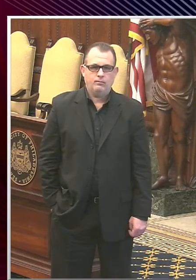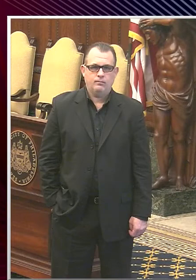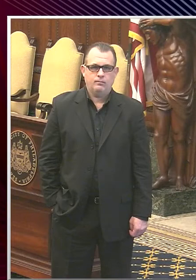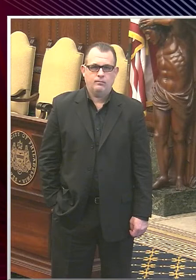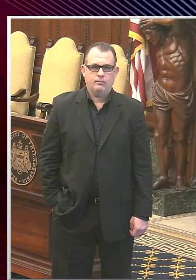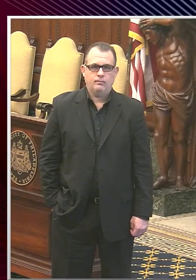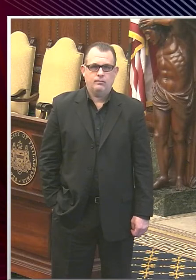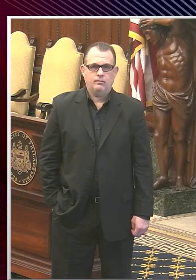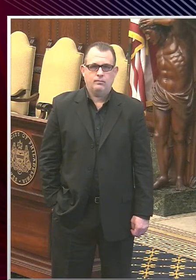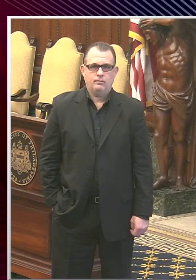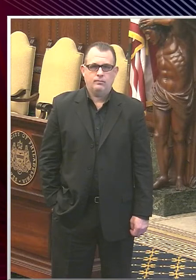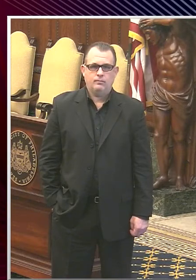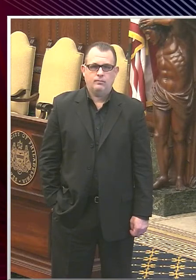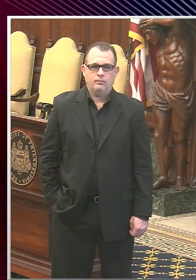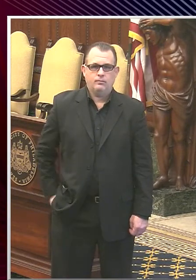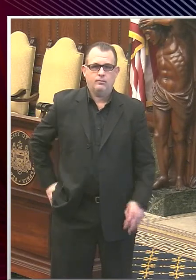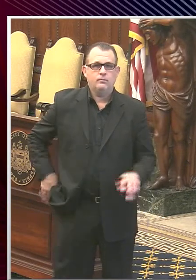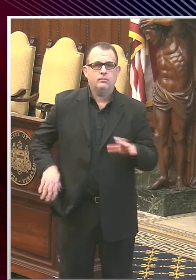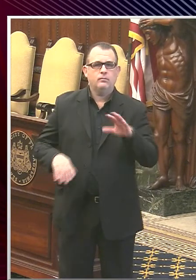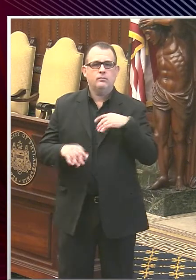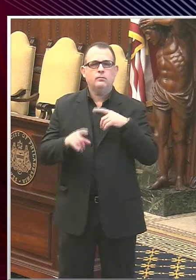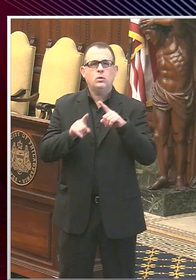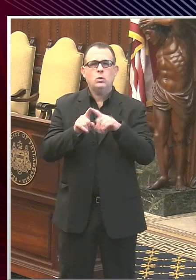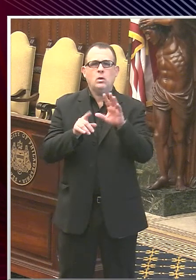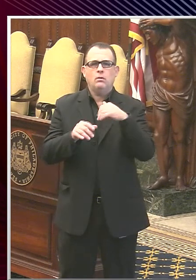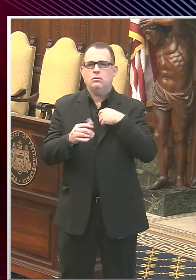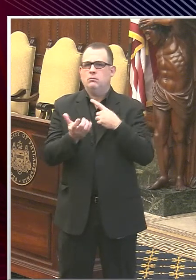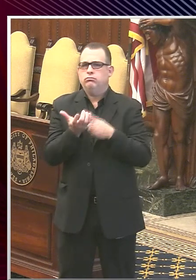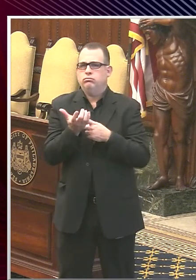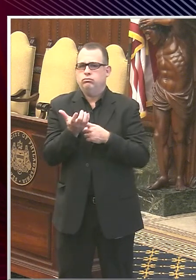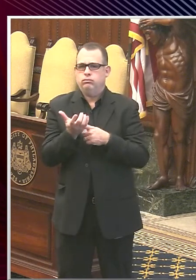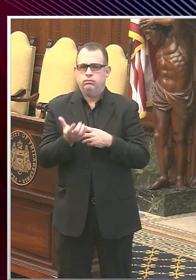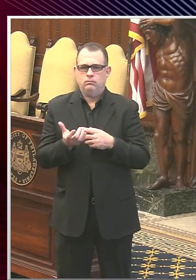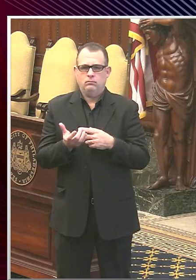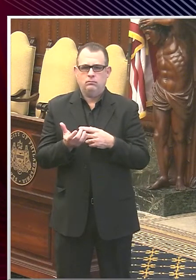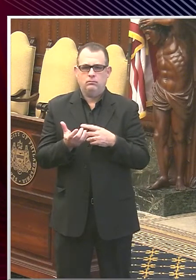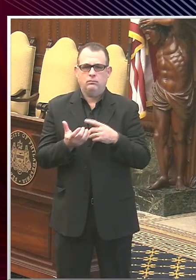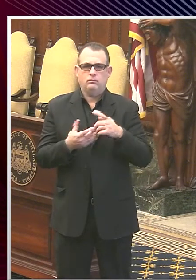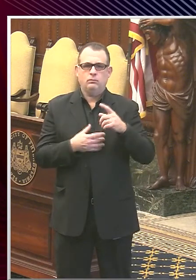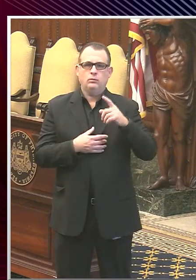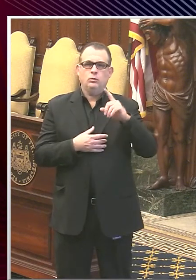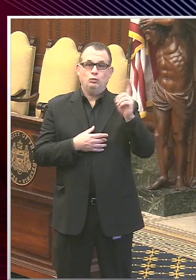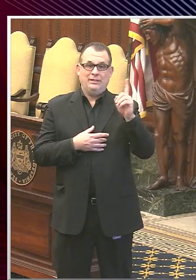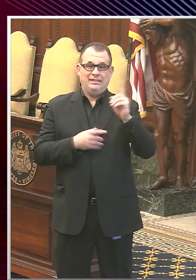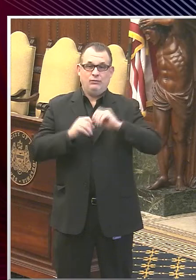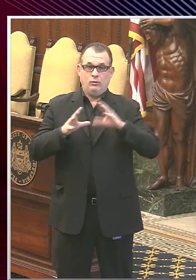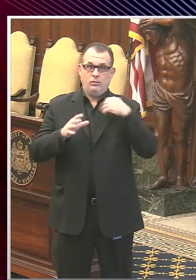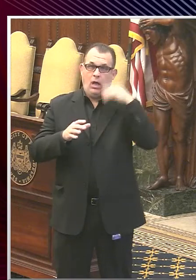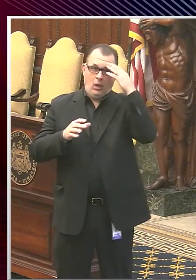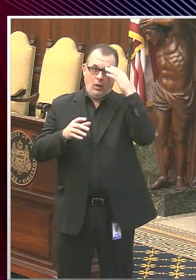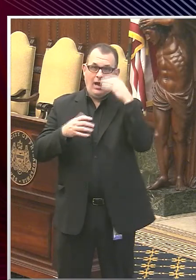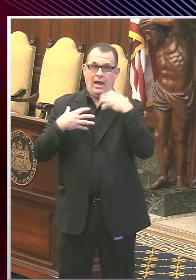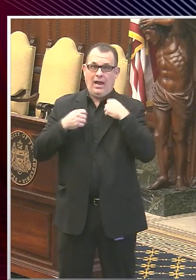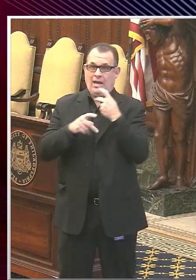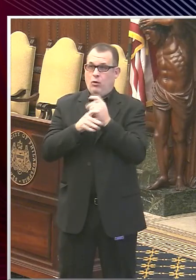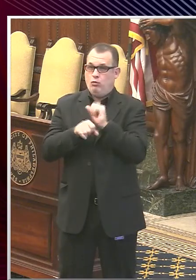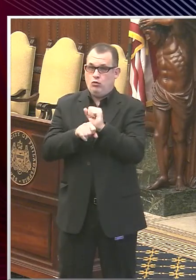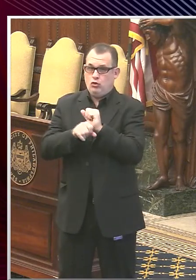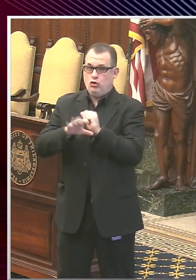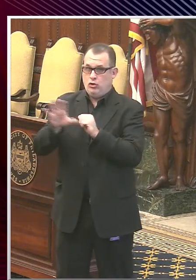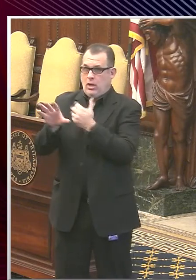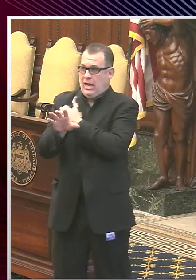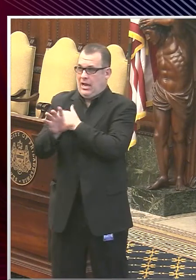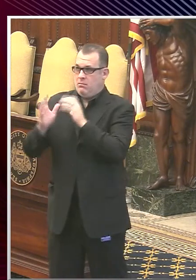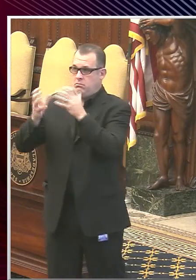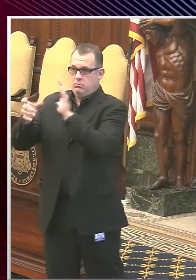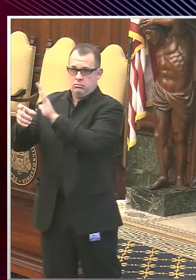like to address where the vaccine would be distributed. You've already said that healthcare workers would likely get it in hospital settings. Where